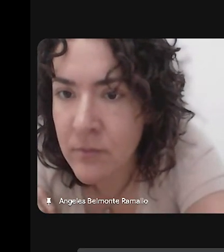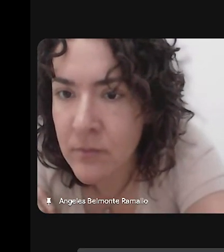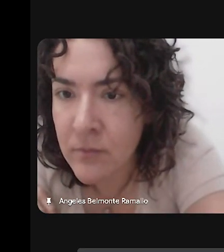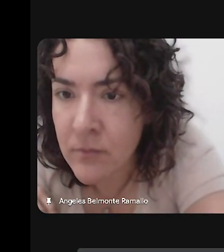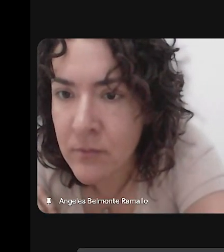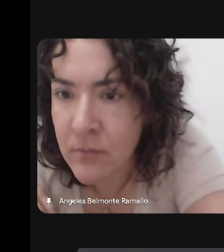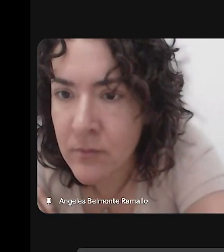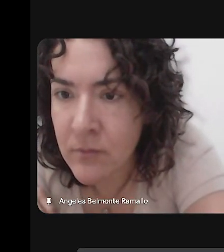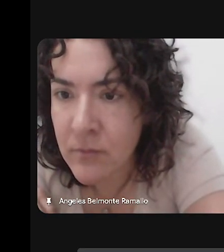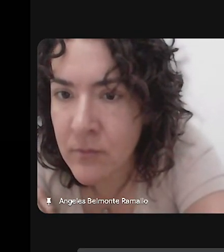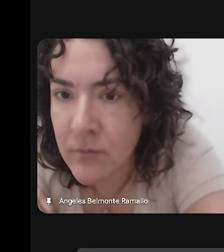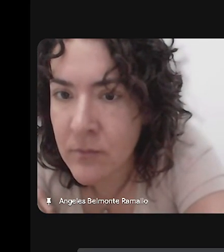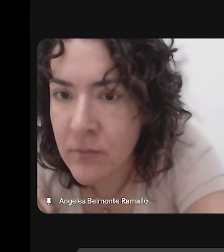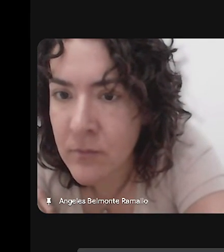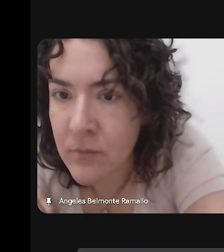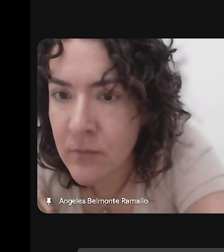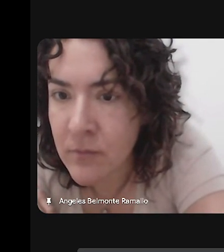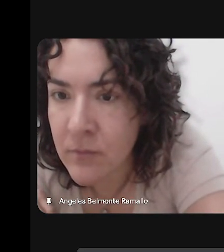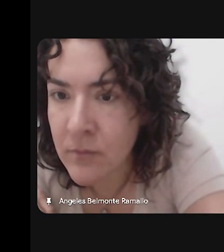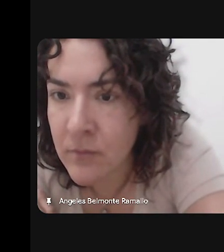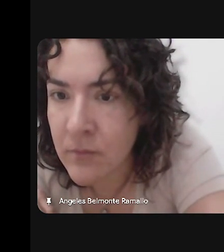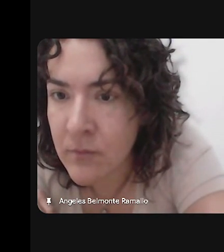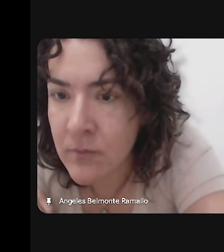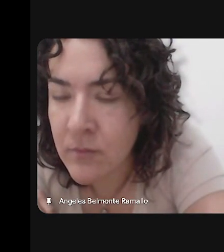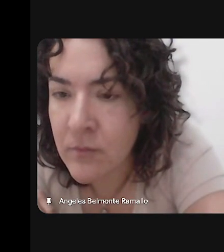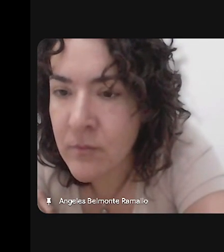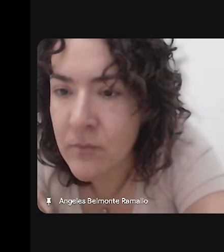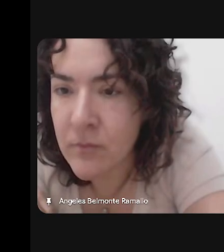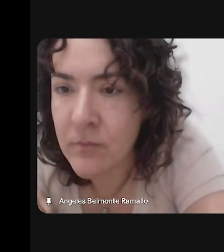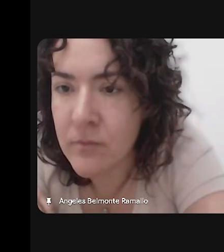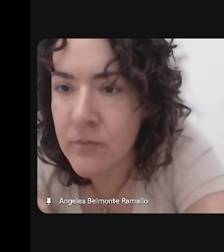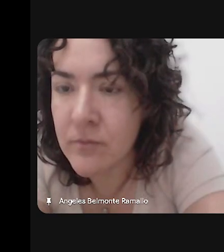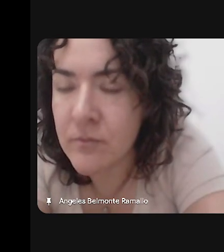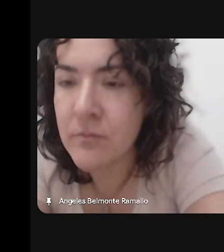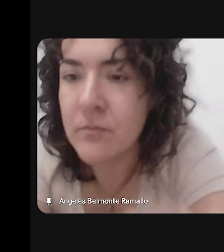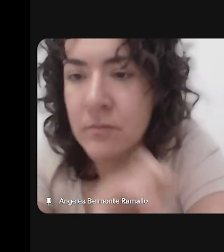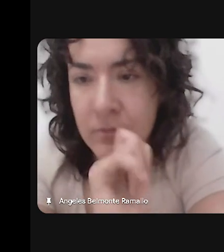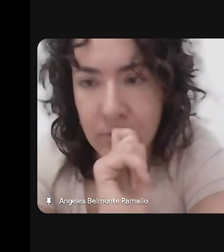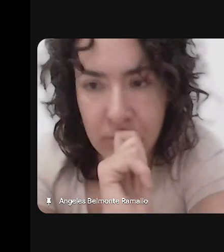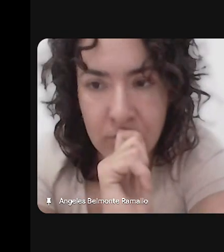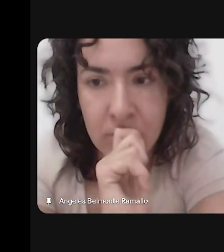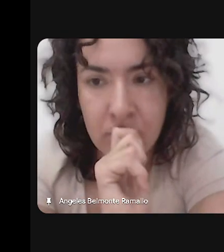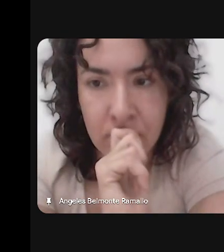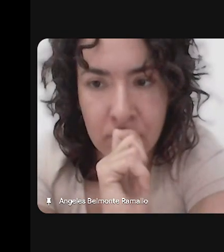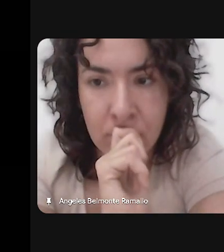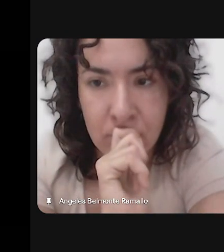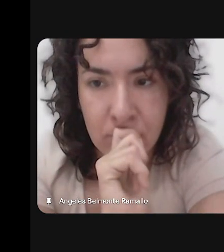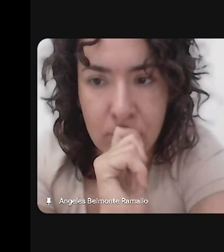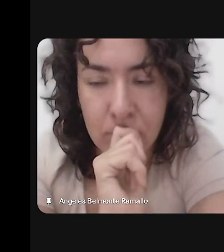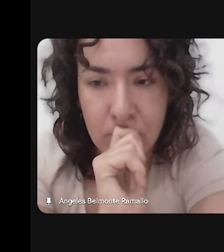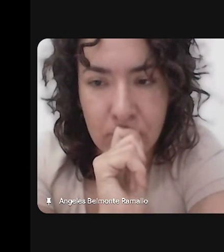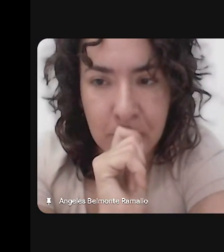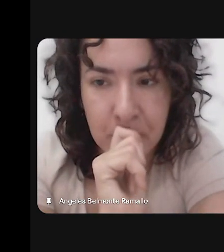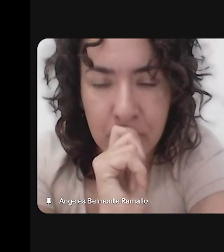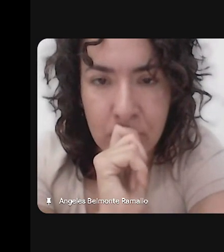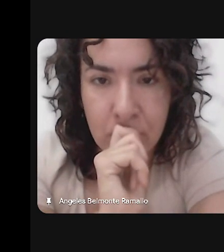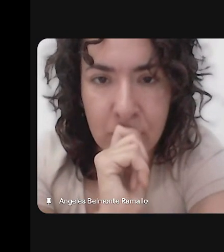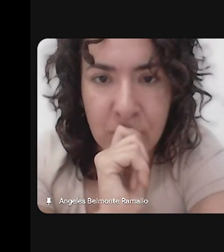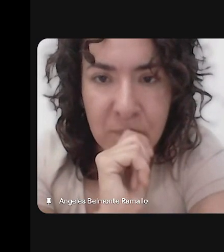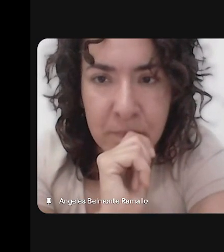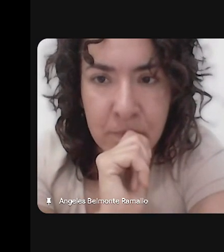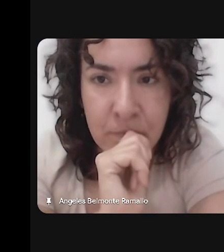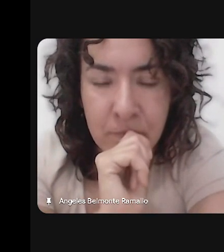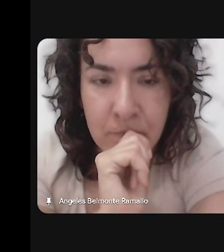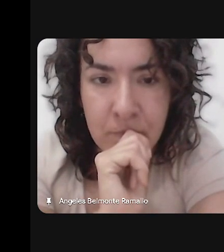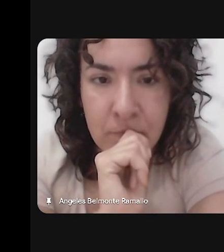Fui adaptando diferentes vocabularios a que ellos, por ejemplo, yo le doy una palabra y